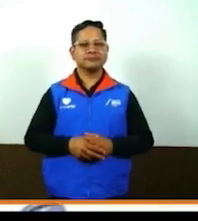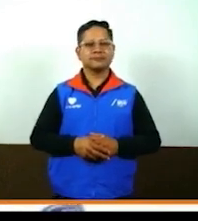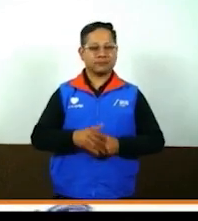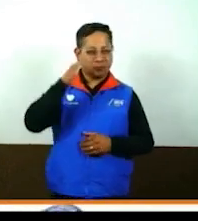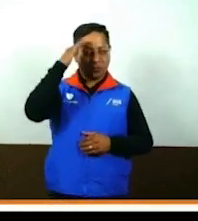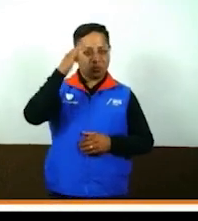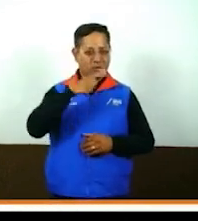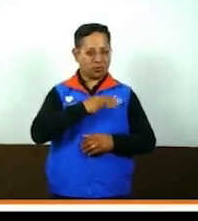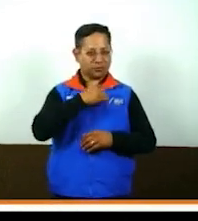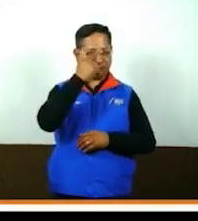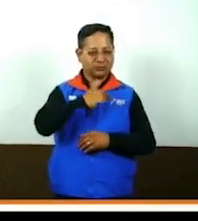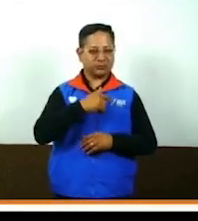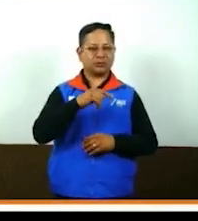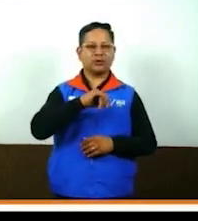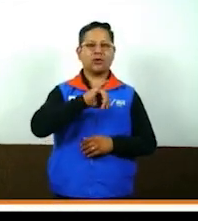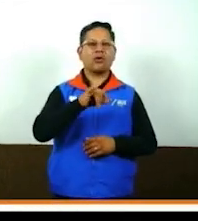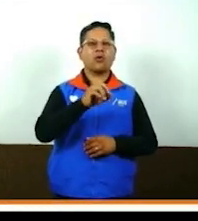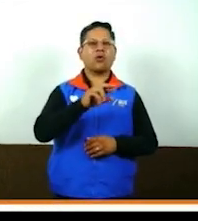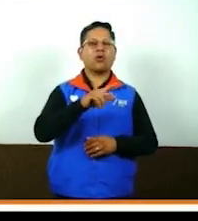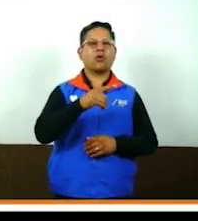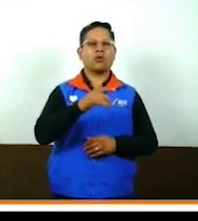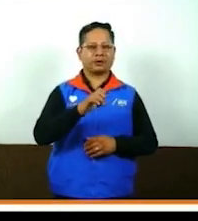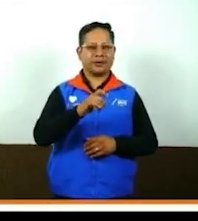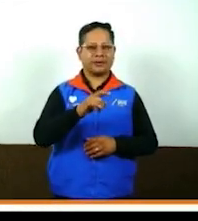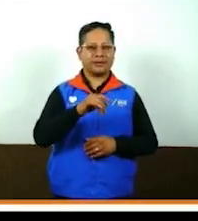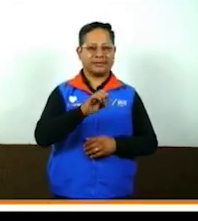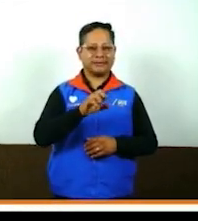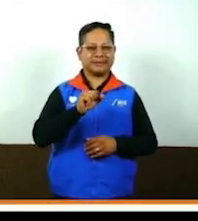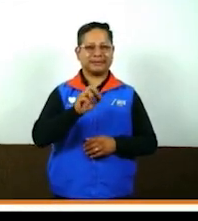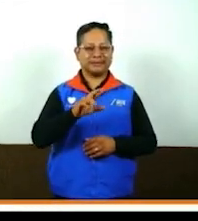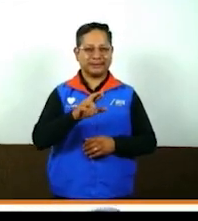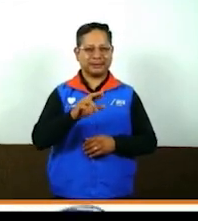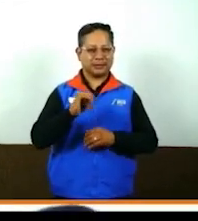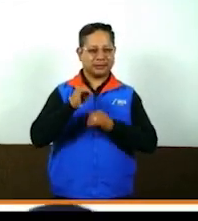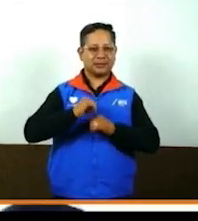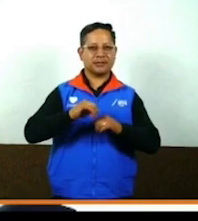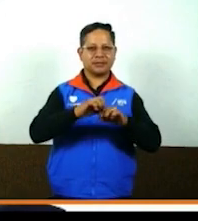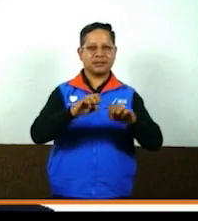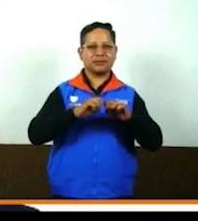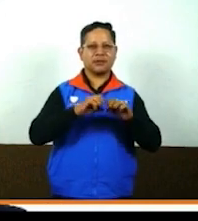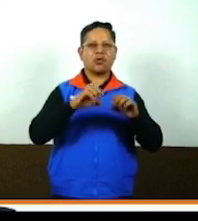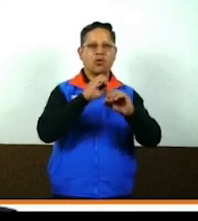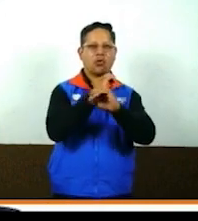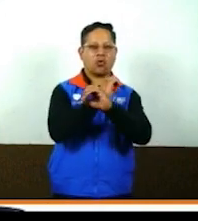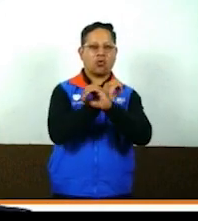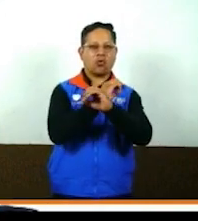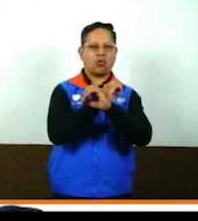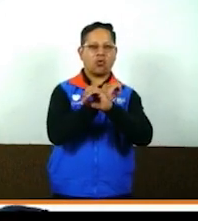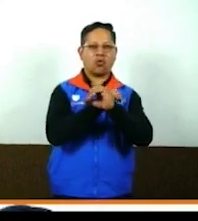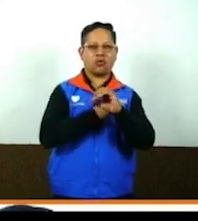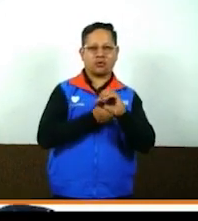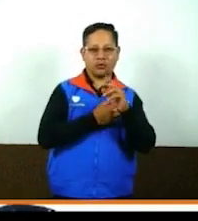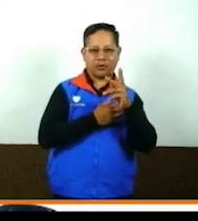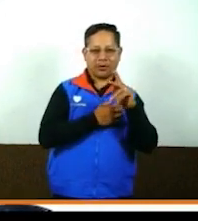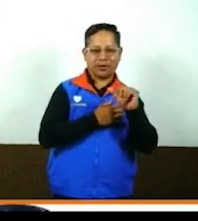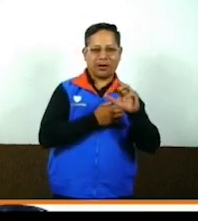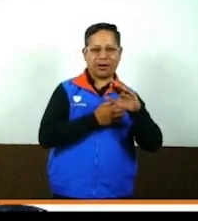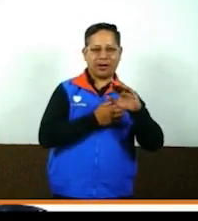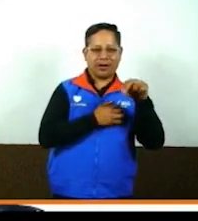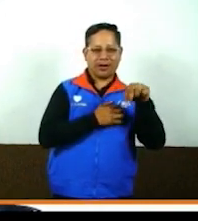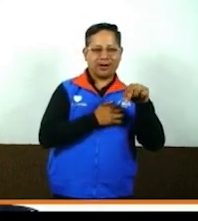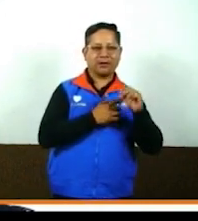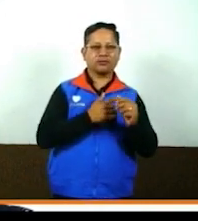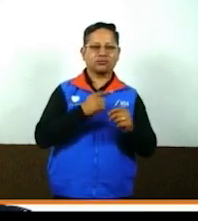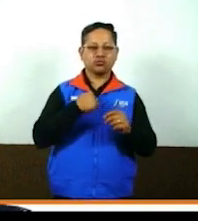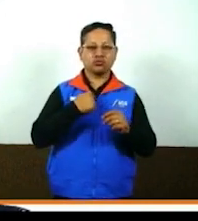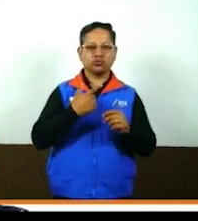Muy buenas noches, mi nombre es Jorge Carpio de Sostenibilidad y Responsabilidad Social, representando al equipo de OXXO. Y yo soy Karen Tobar. Y